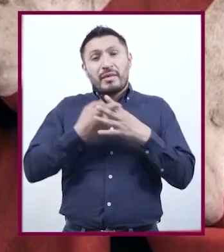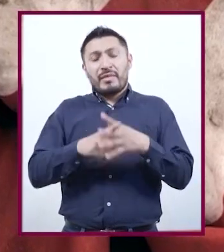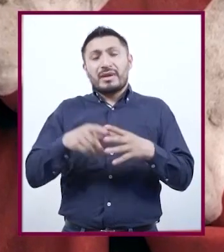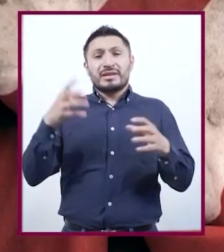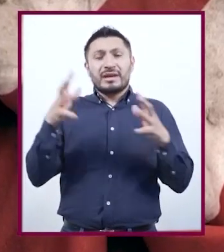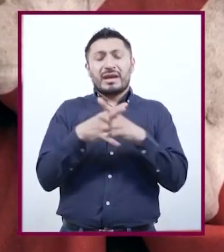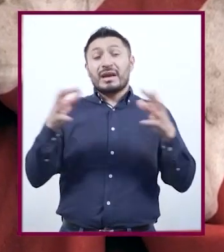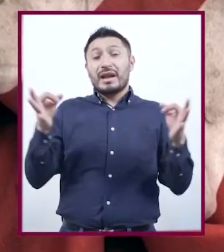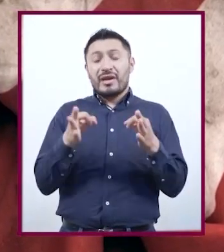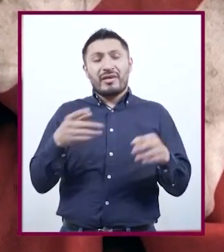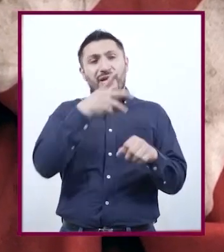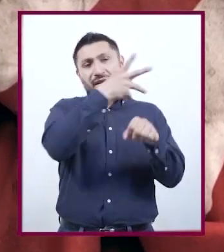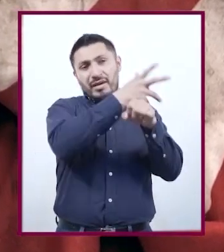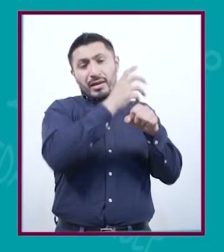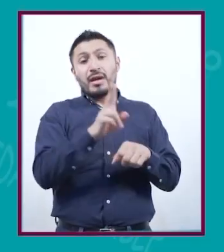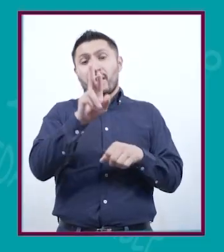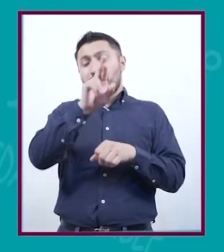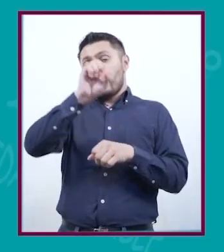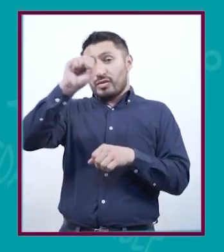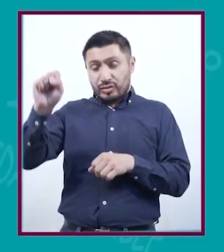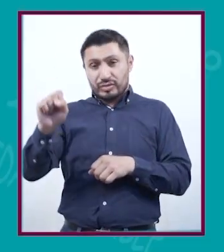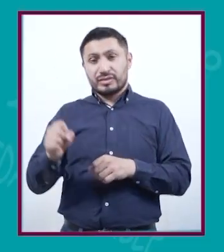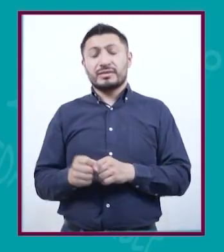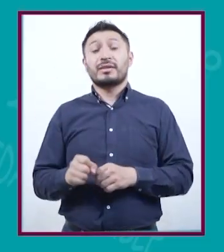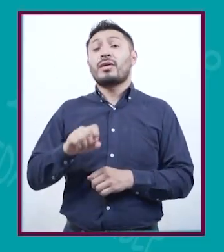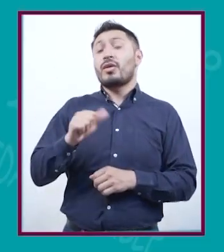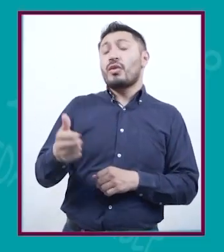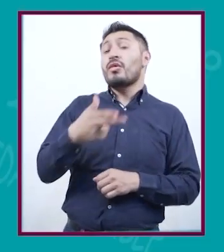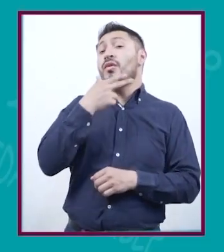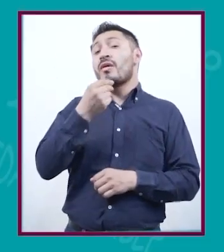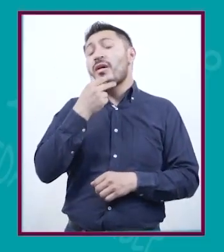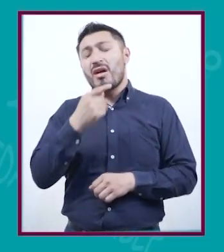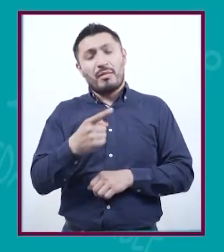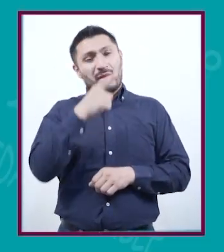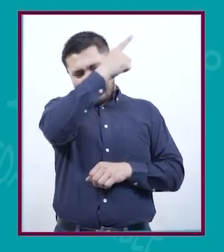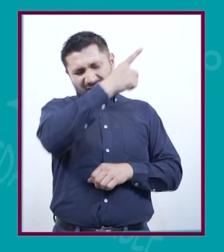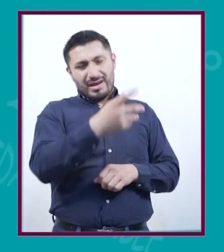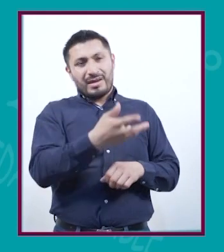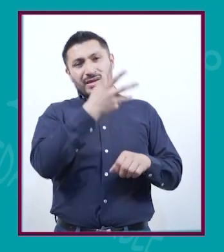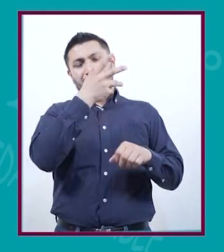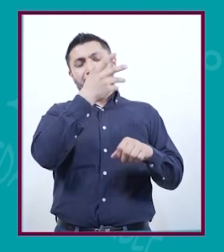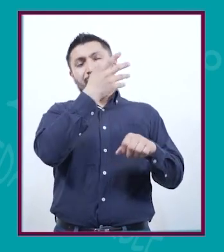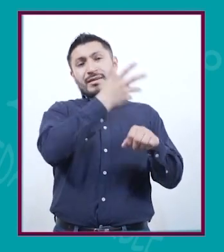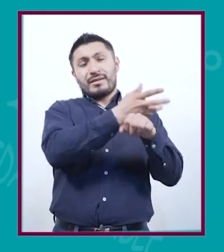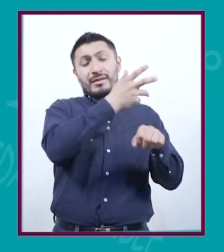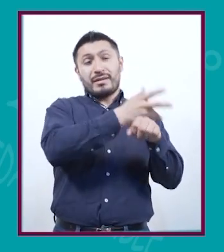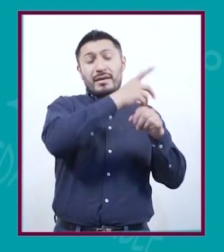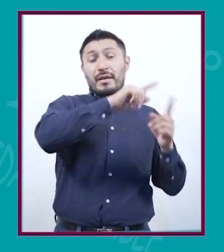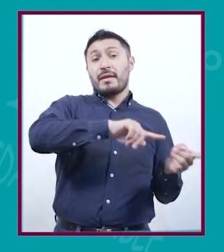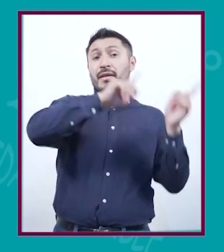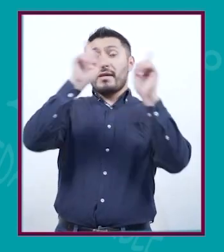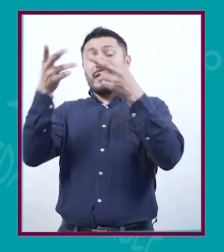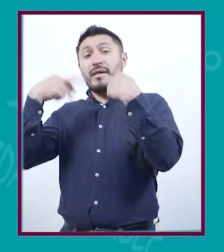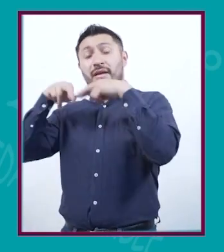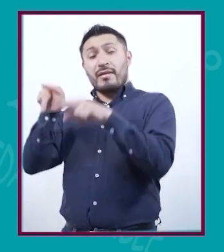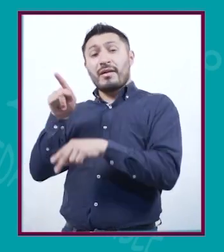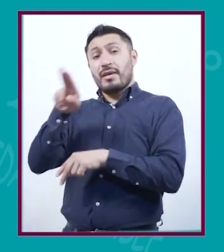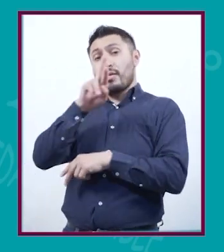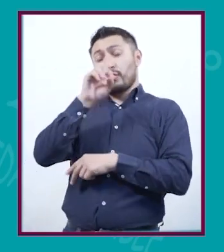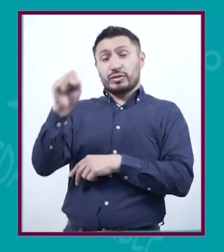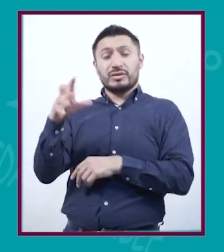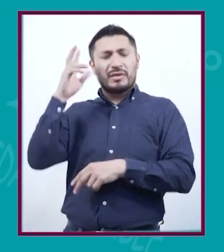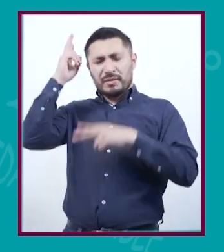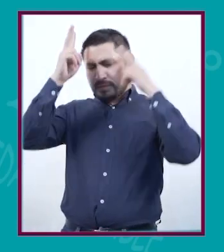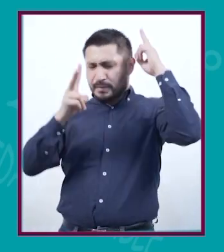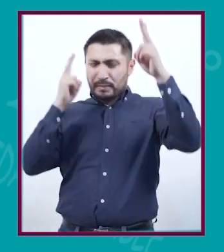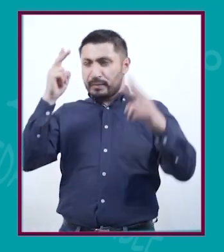Estados Unidos y la Unión Soviética, Averell Harriman, el embajador norteamericano en la URSS, visitó en este país un